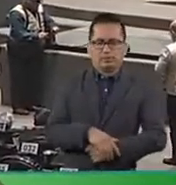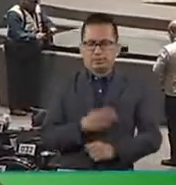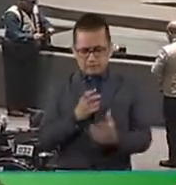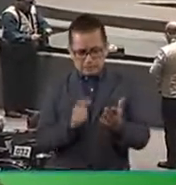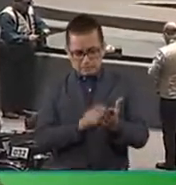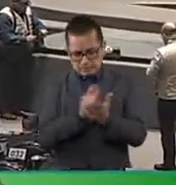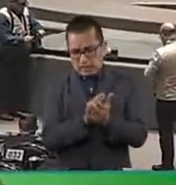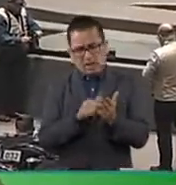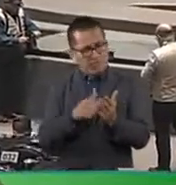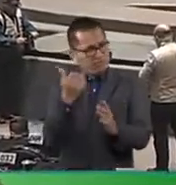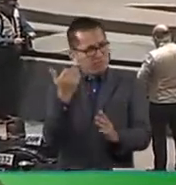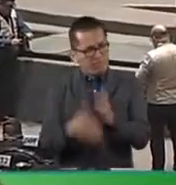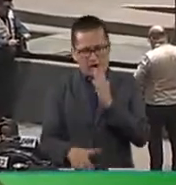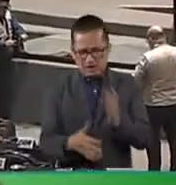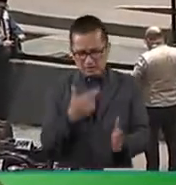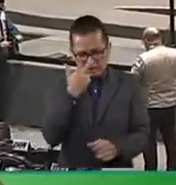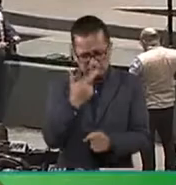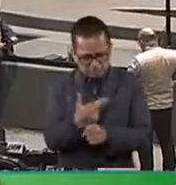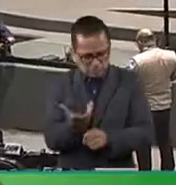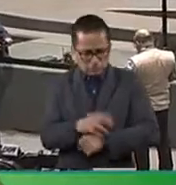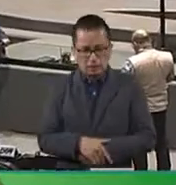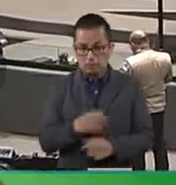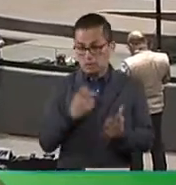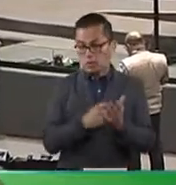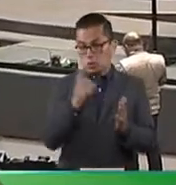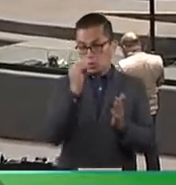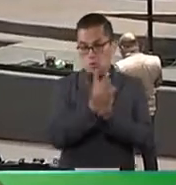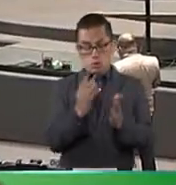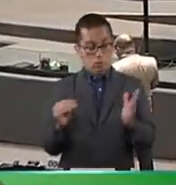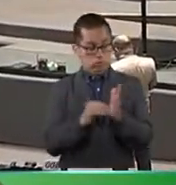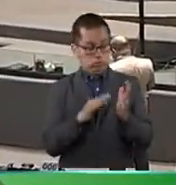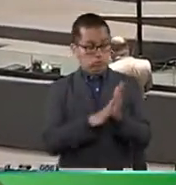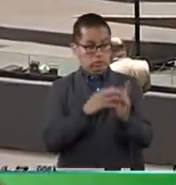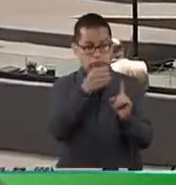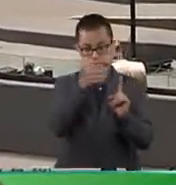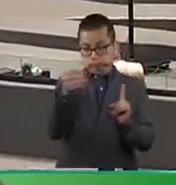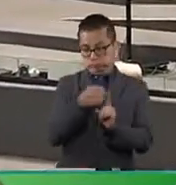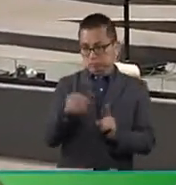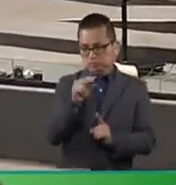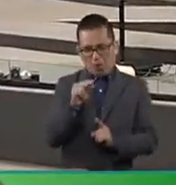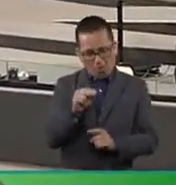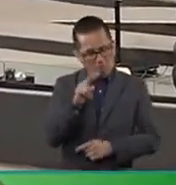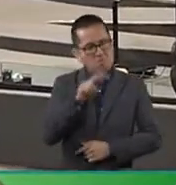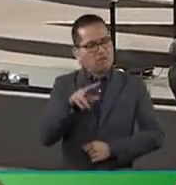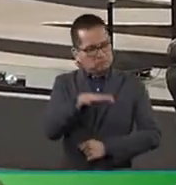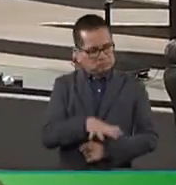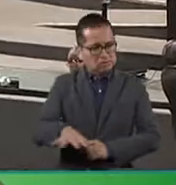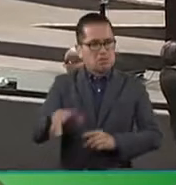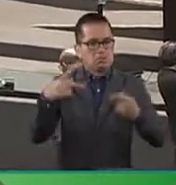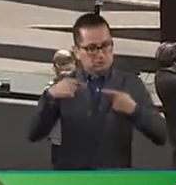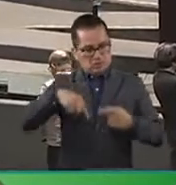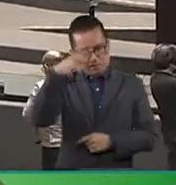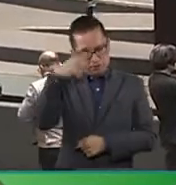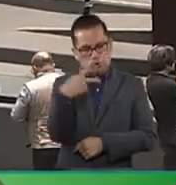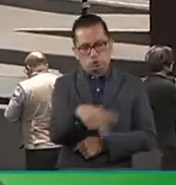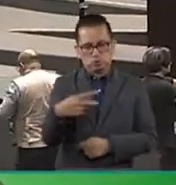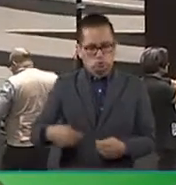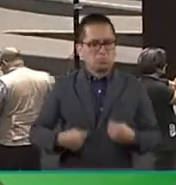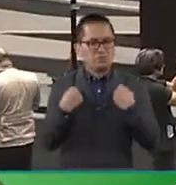quedará en meros tecnicismos esta tendrá consecuencias en la vida de millones de mexicanos